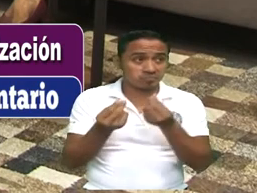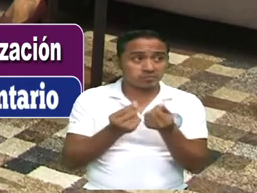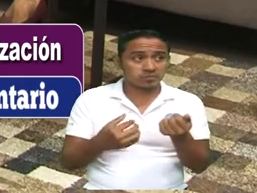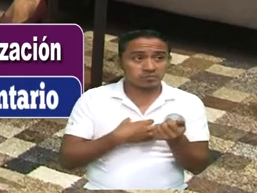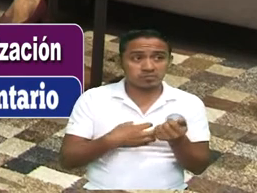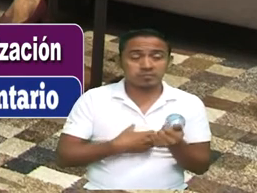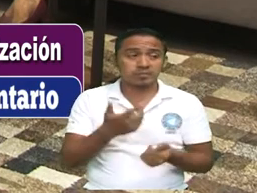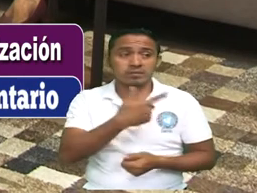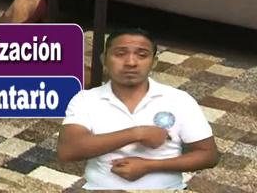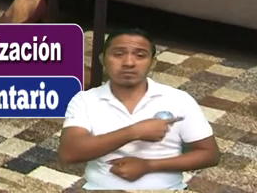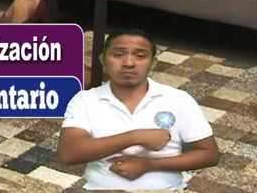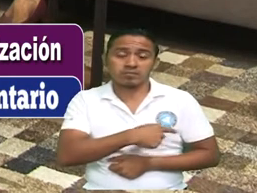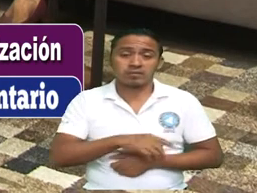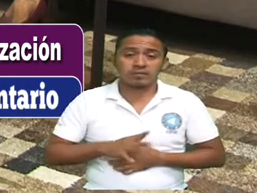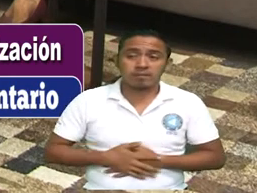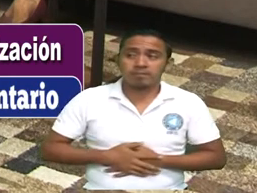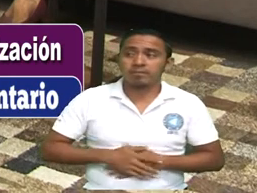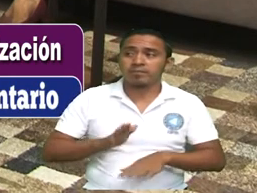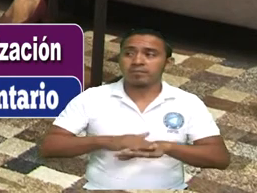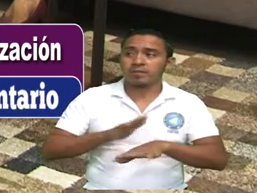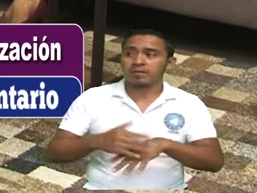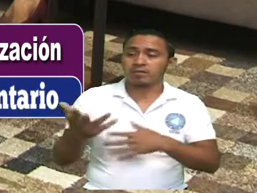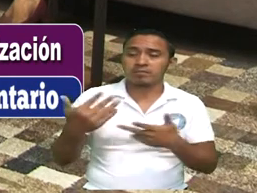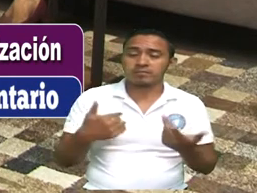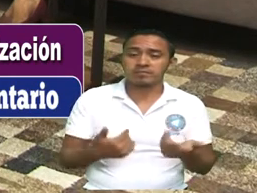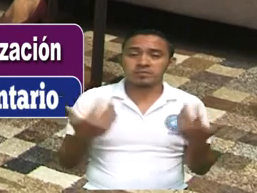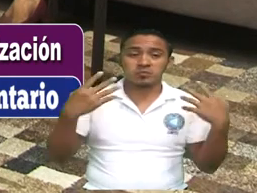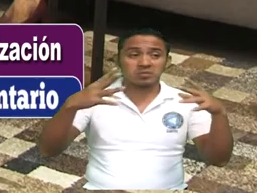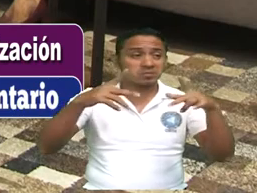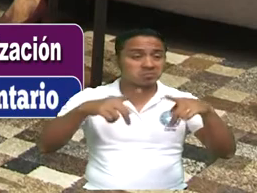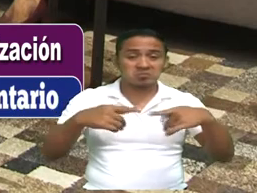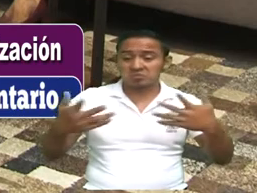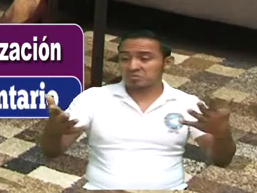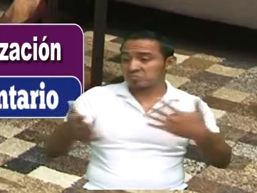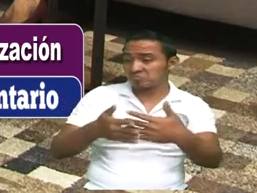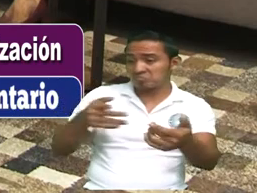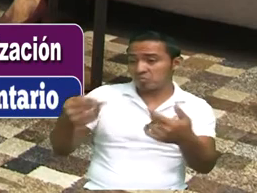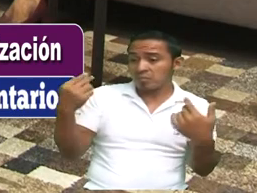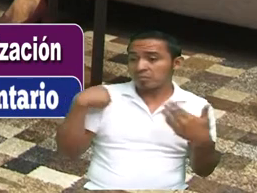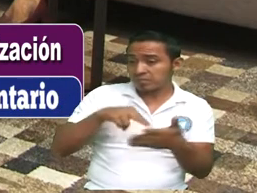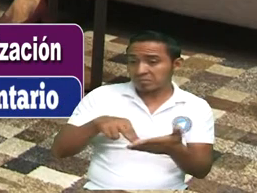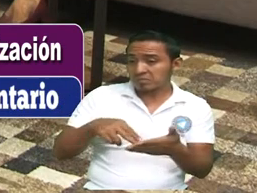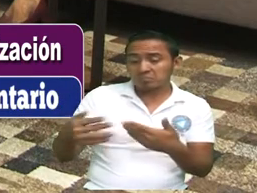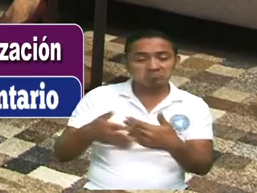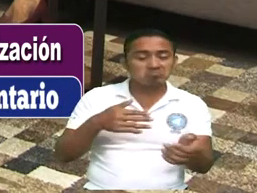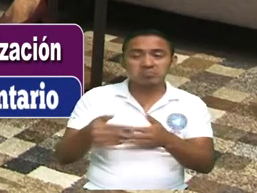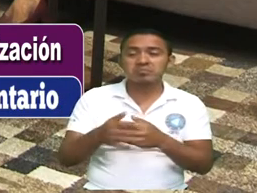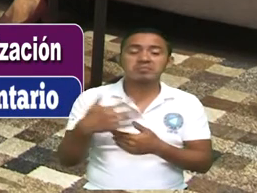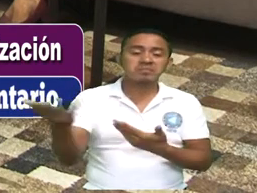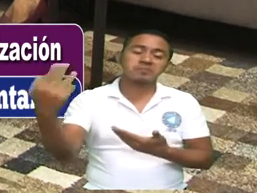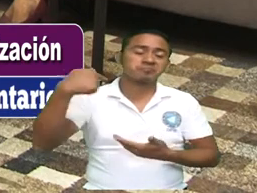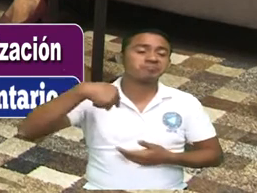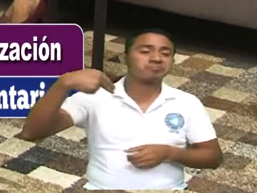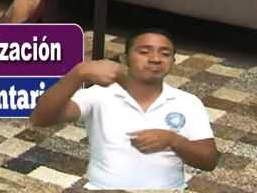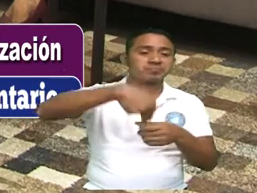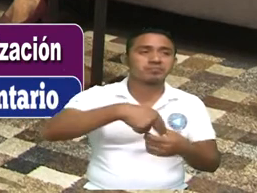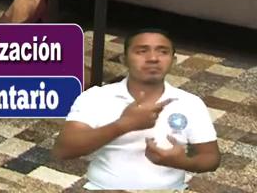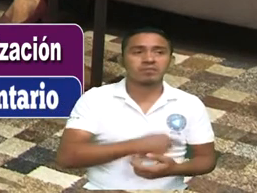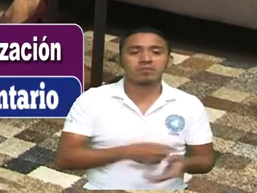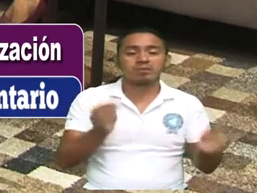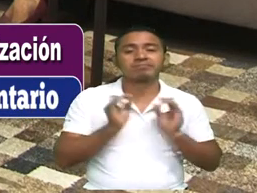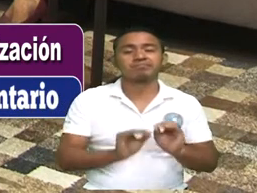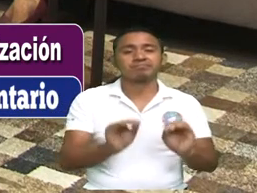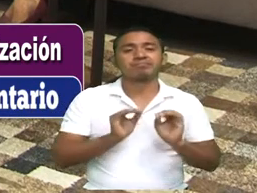manejaba en las escuelas, entonces se contrataba a cualquier persona que no tuviera un título, nada más que quisiera ir a la escuela a dar